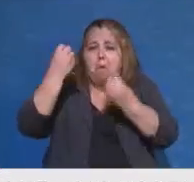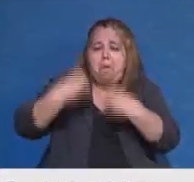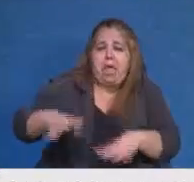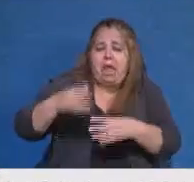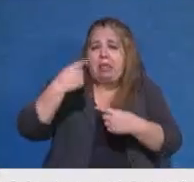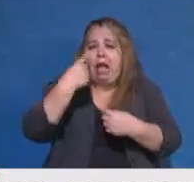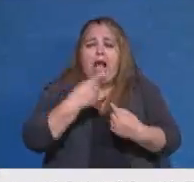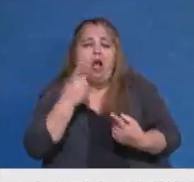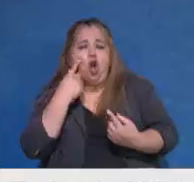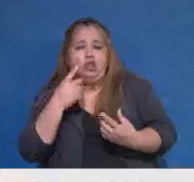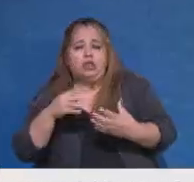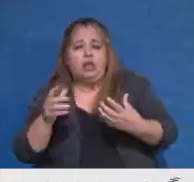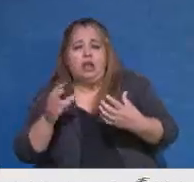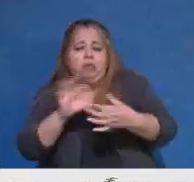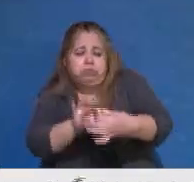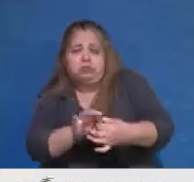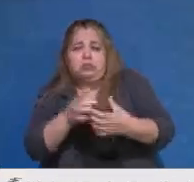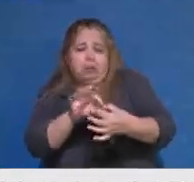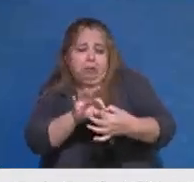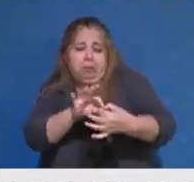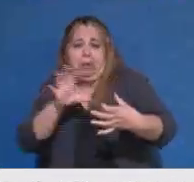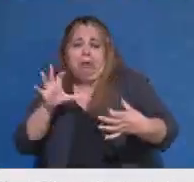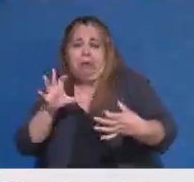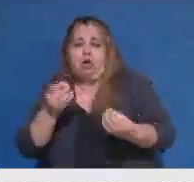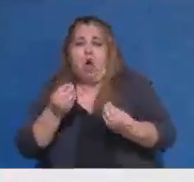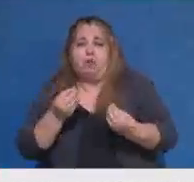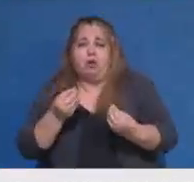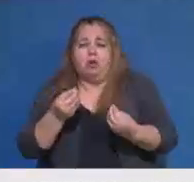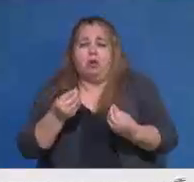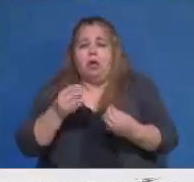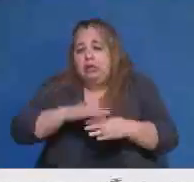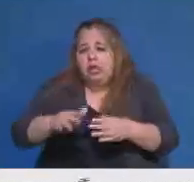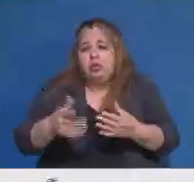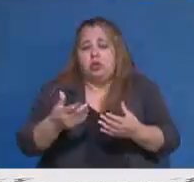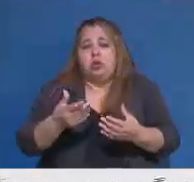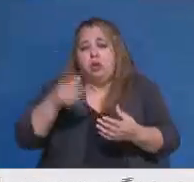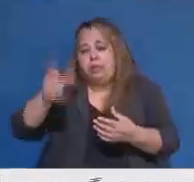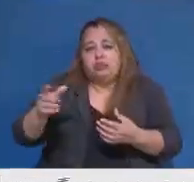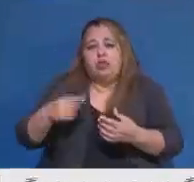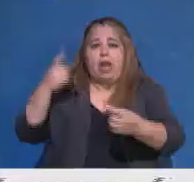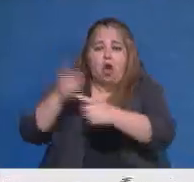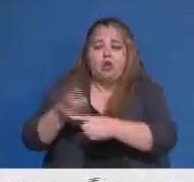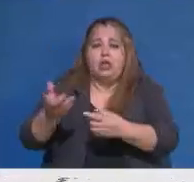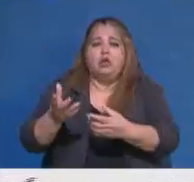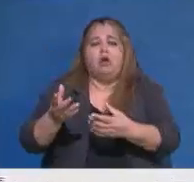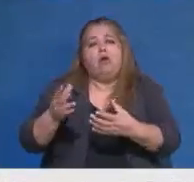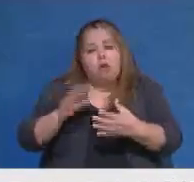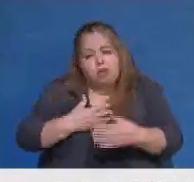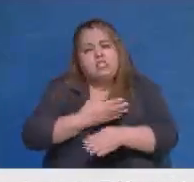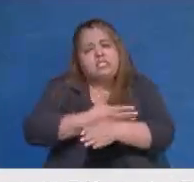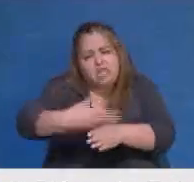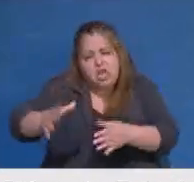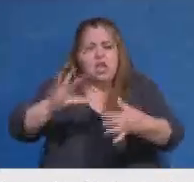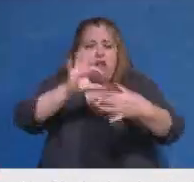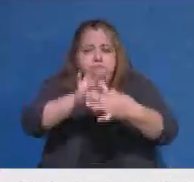con Anclares, que revean esa situación, que el niño no pierda el vínculo con el otro progenitor mientras se resuelve el proceso. A